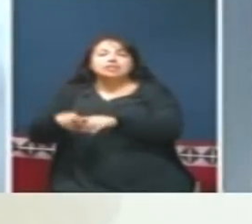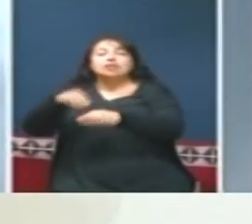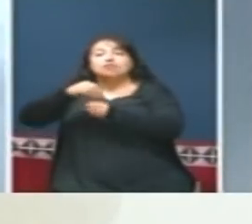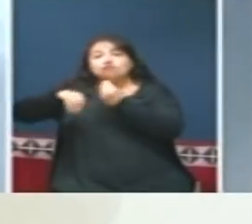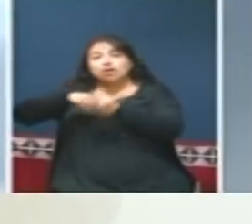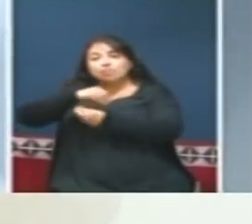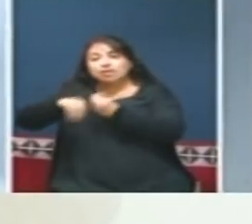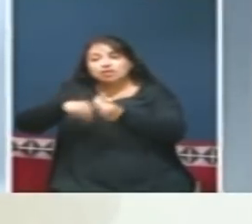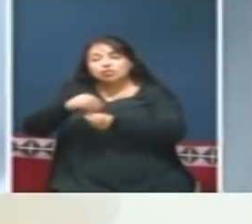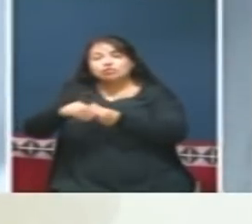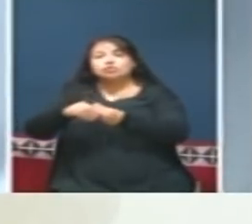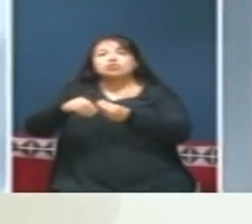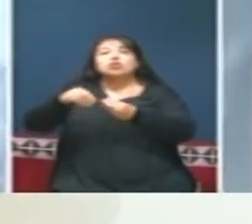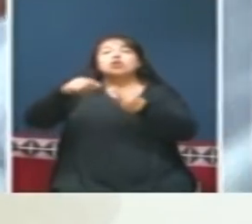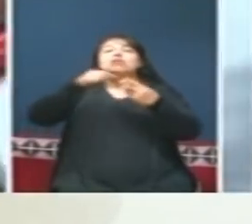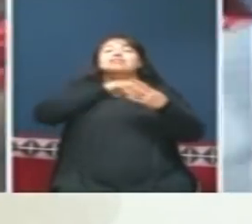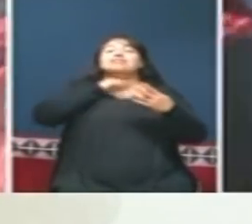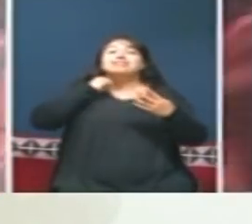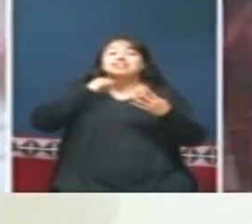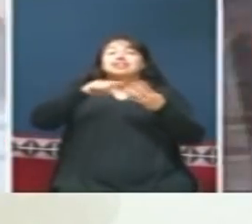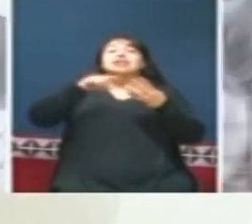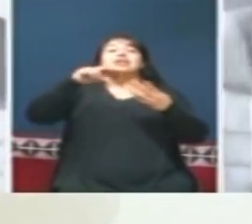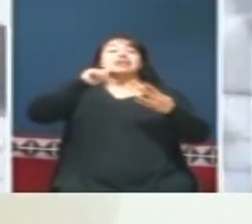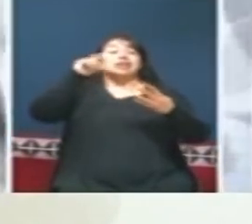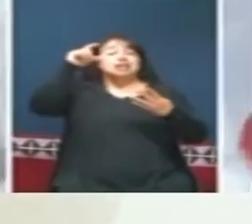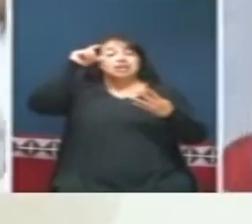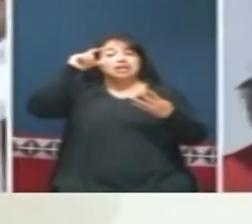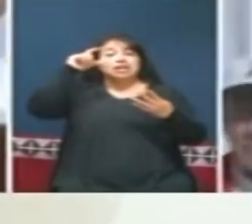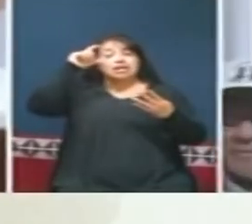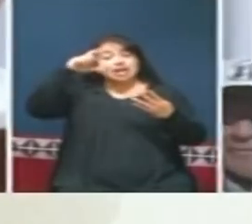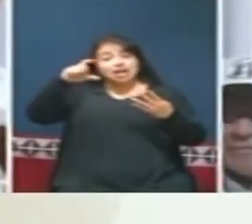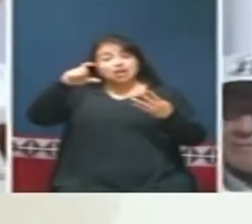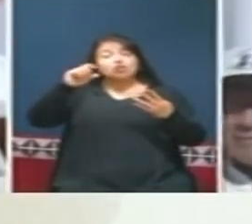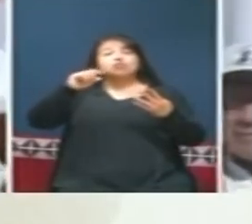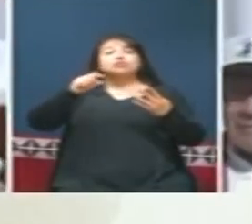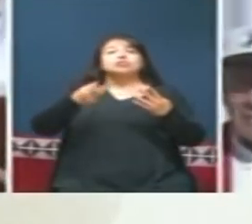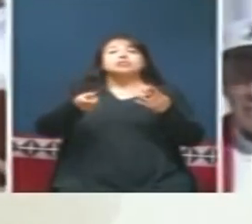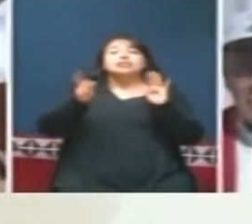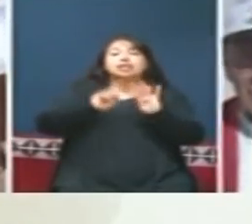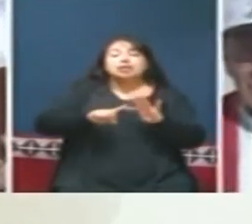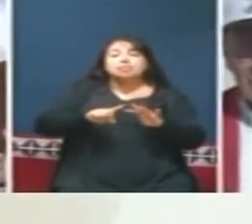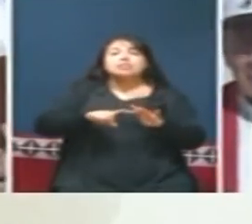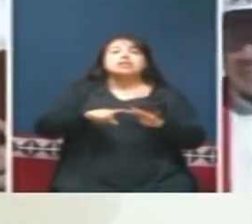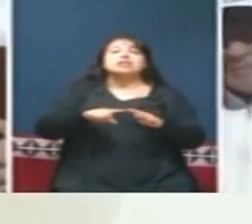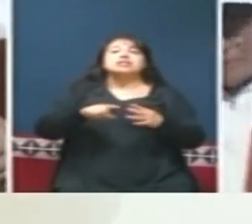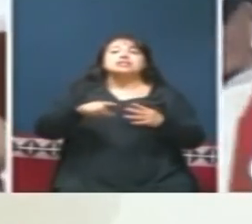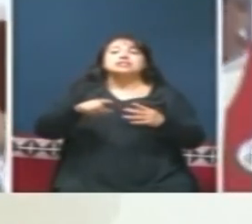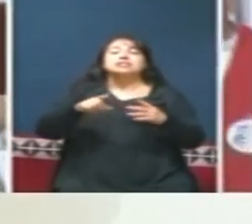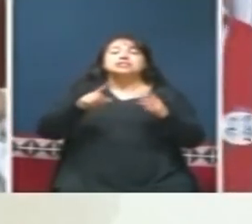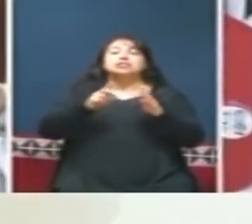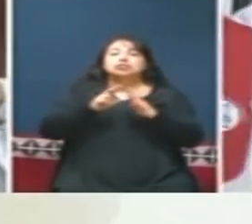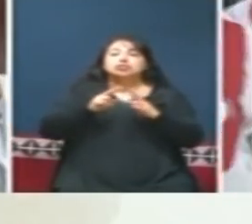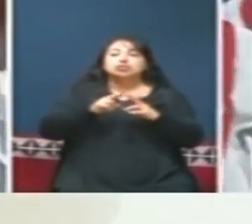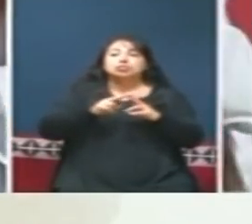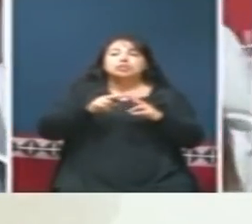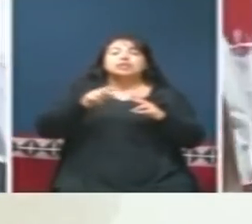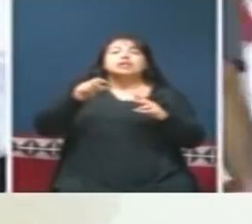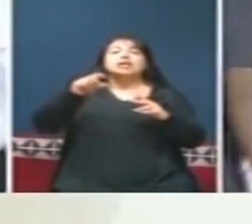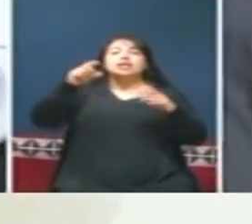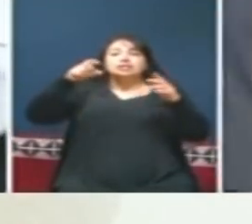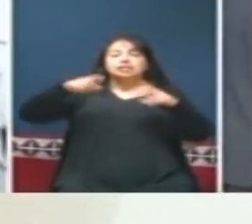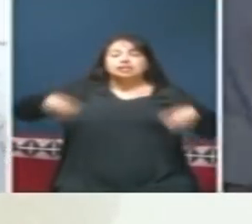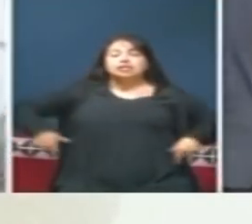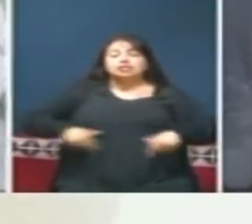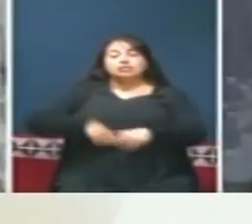familiares de Fray Carlos de Dios Murias y la sobrina de Monseñor Enrique Angelelli. En este momento el Cardenal